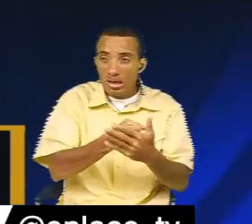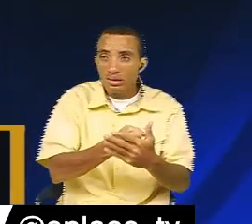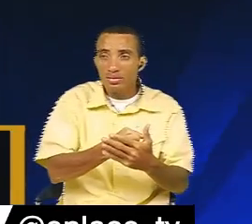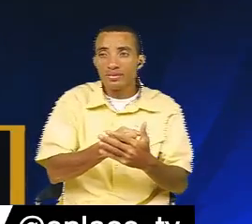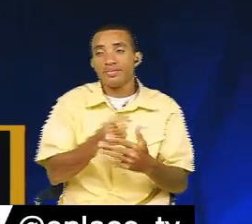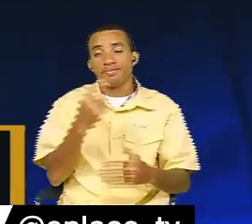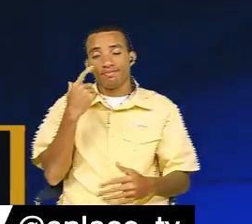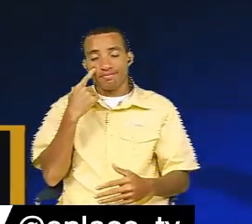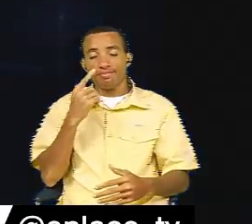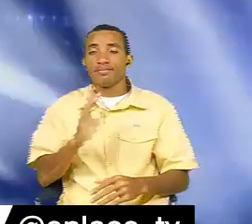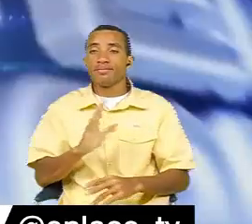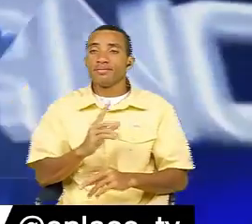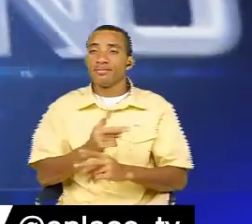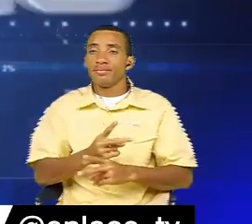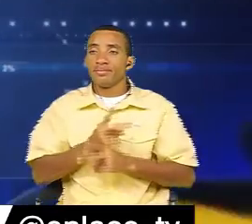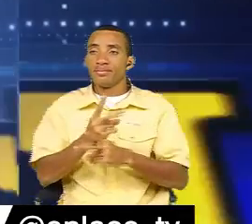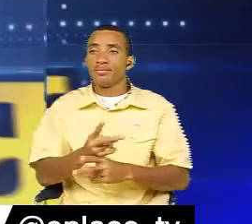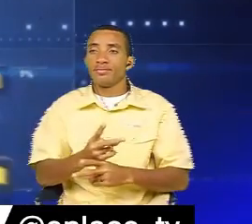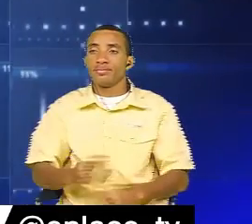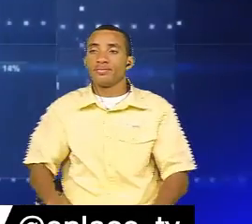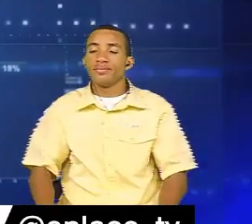ocasionar accidentes.